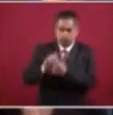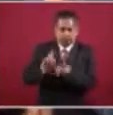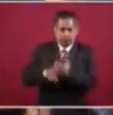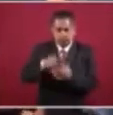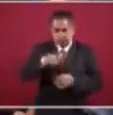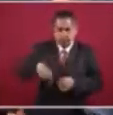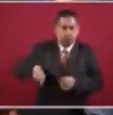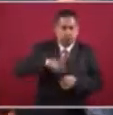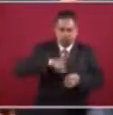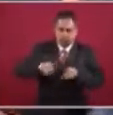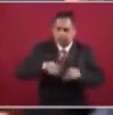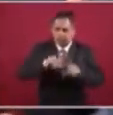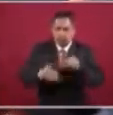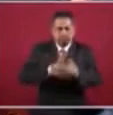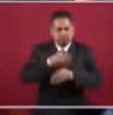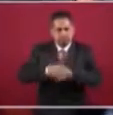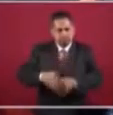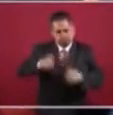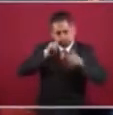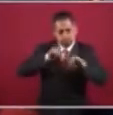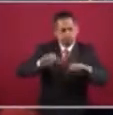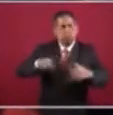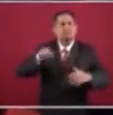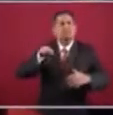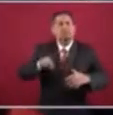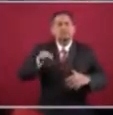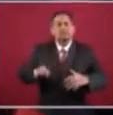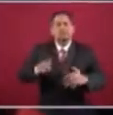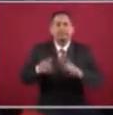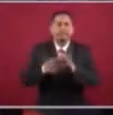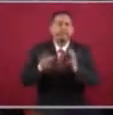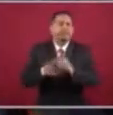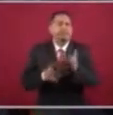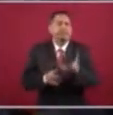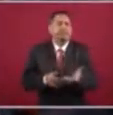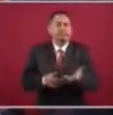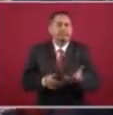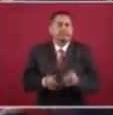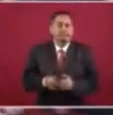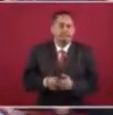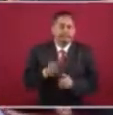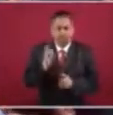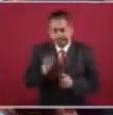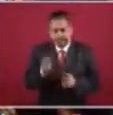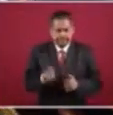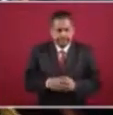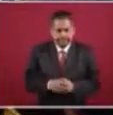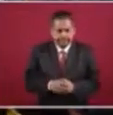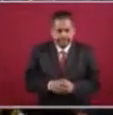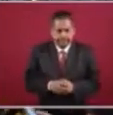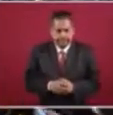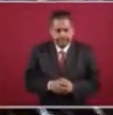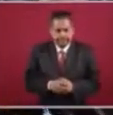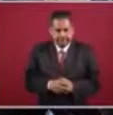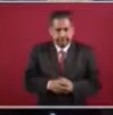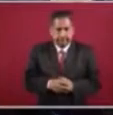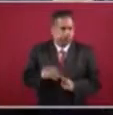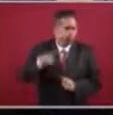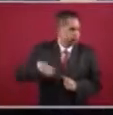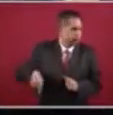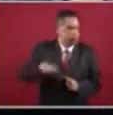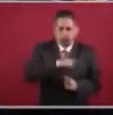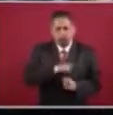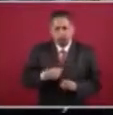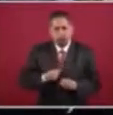en atender la demanda de que vivamos